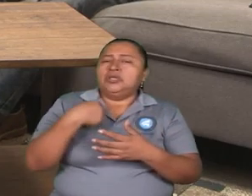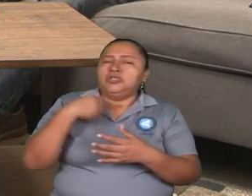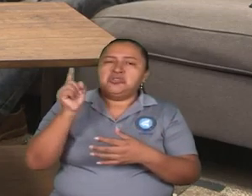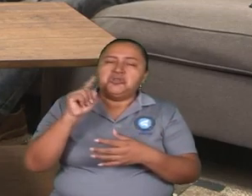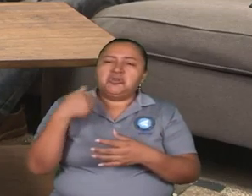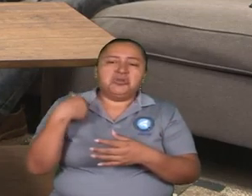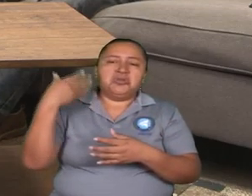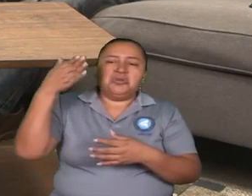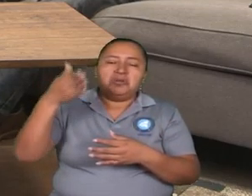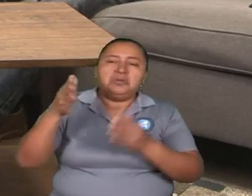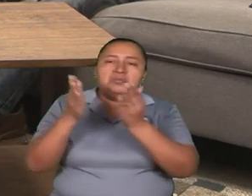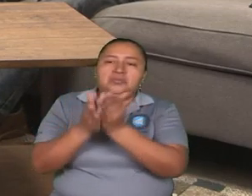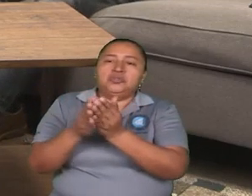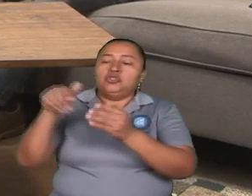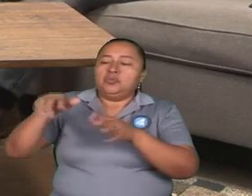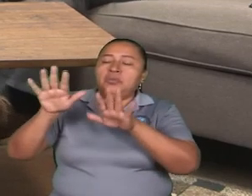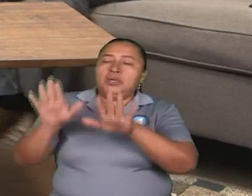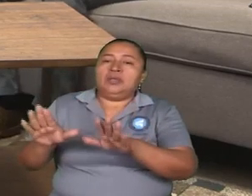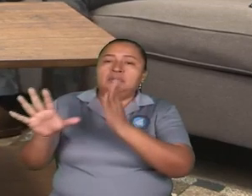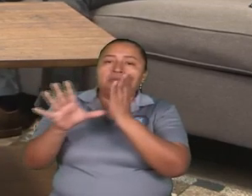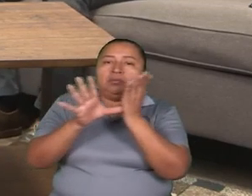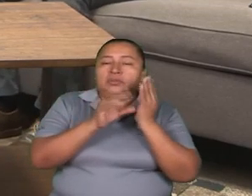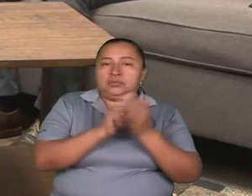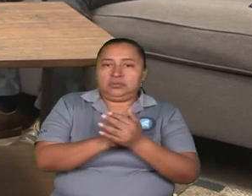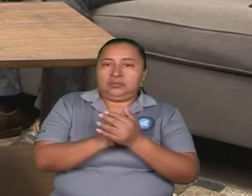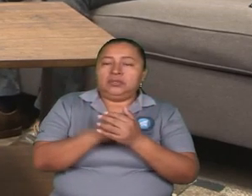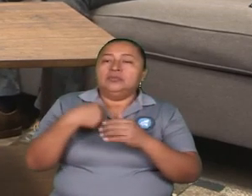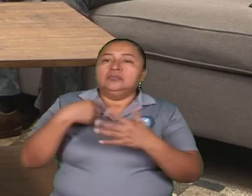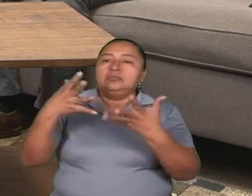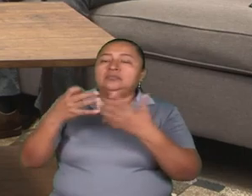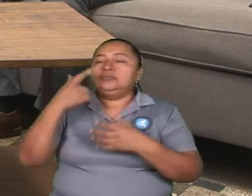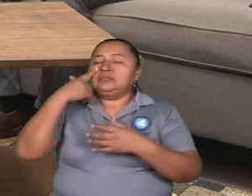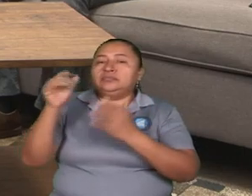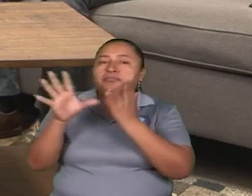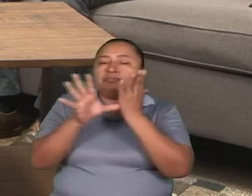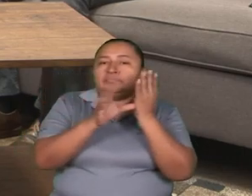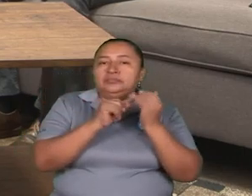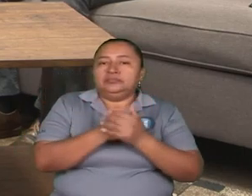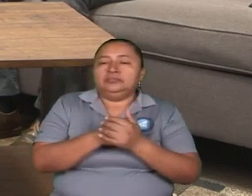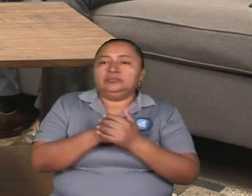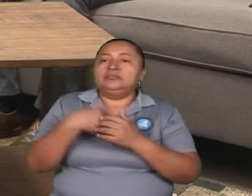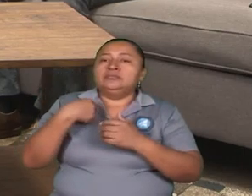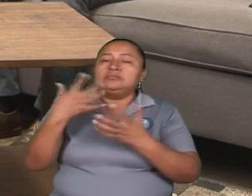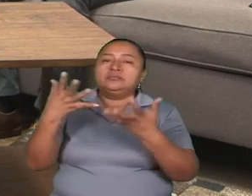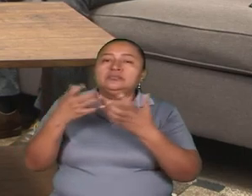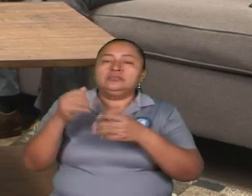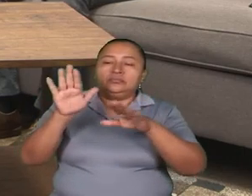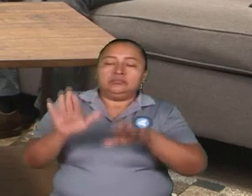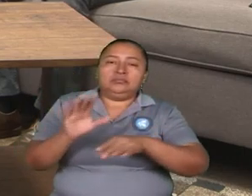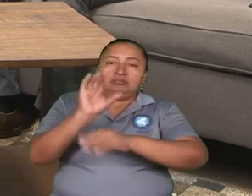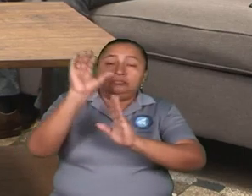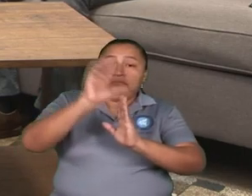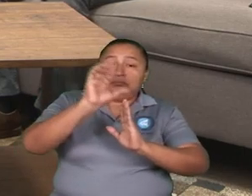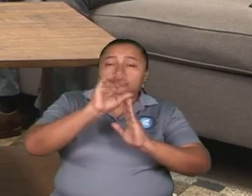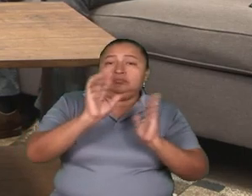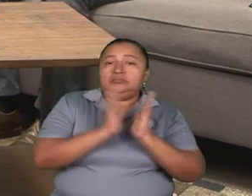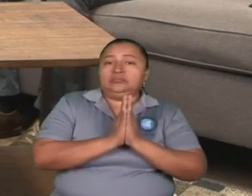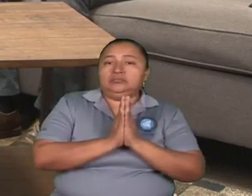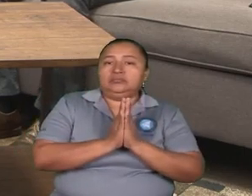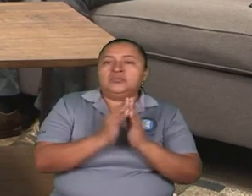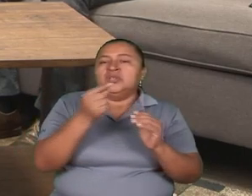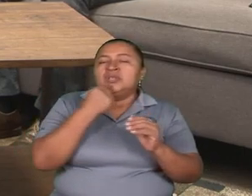de cruceros, es decir, porque incluso ellos venden paquetes para los destinos, o sea, paquetes todo incluido, por ejemplo,